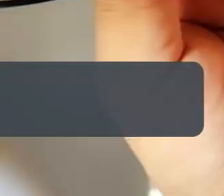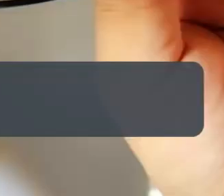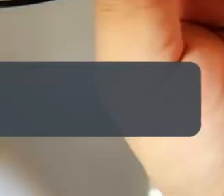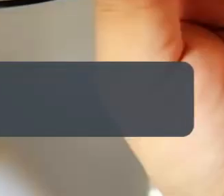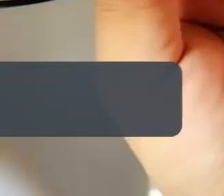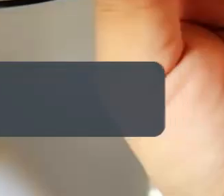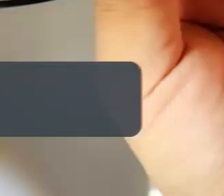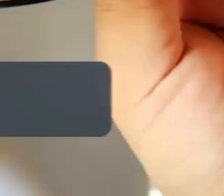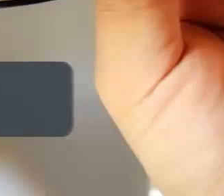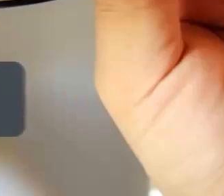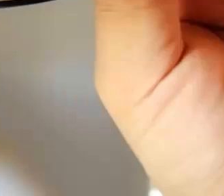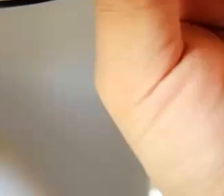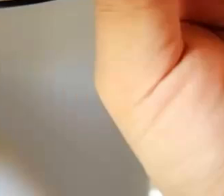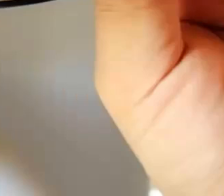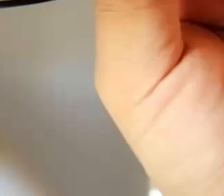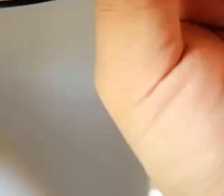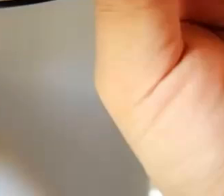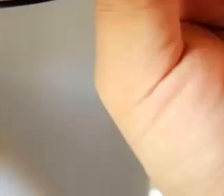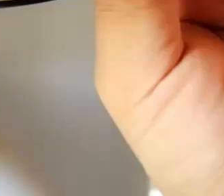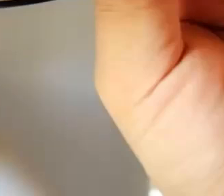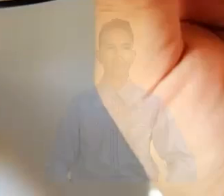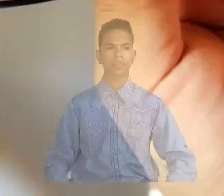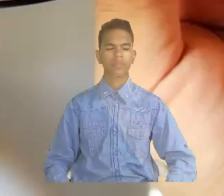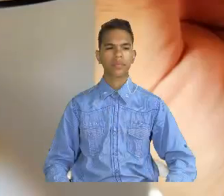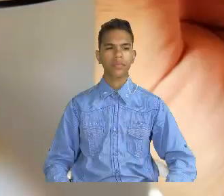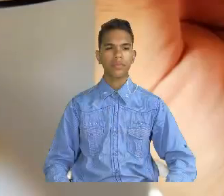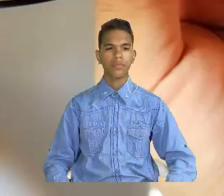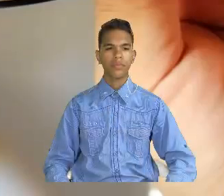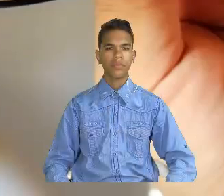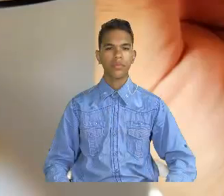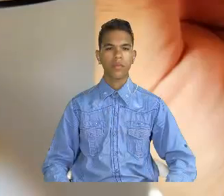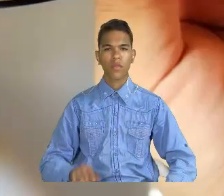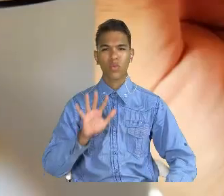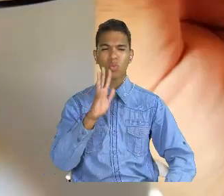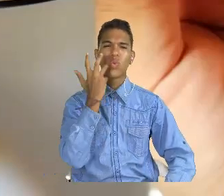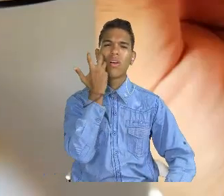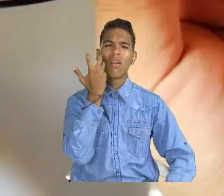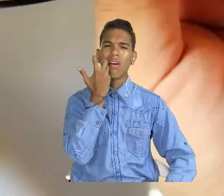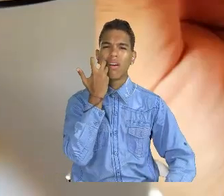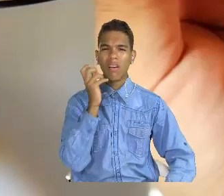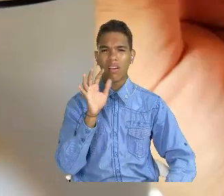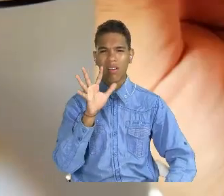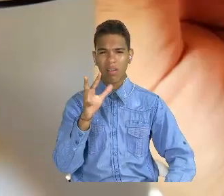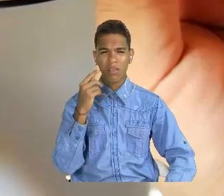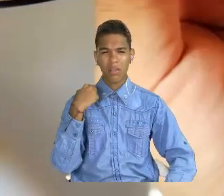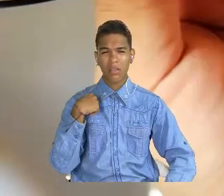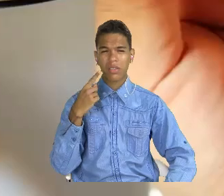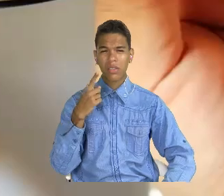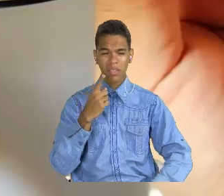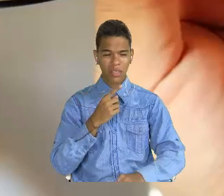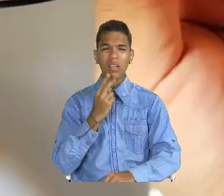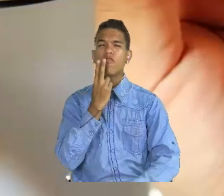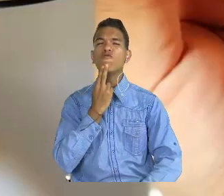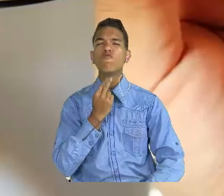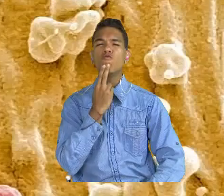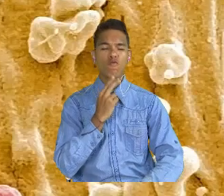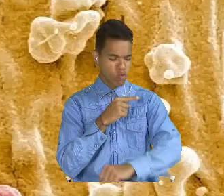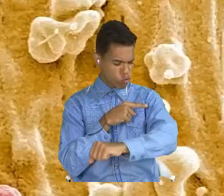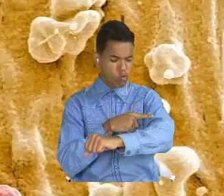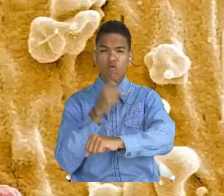los órganos que más sufre las consecuencias de la diabetes, causando incluso la pérdida total de la visión al no ser